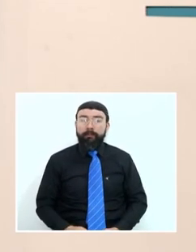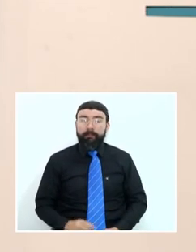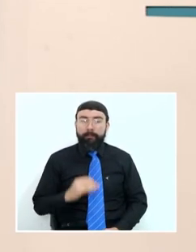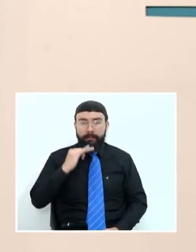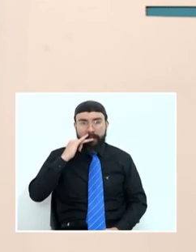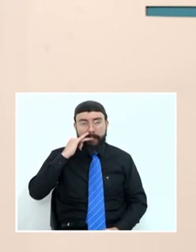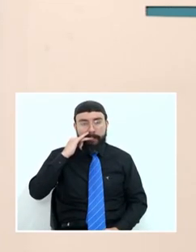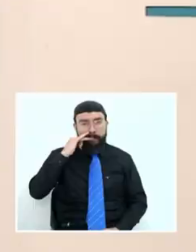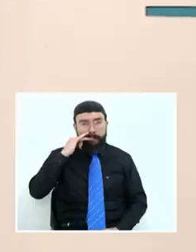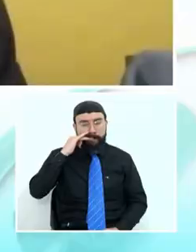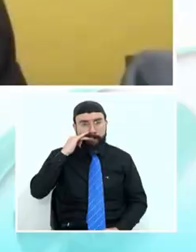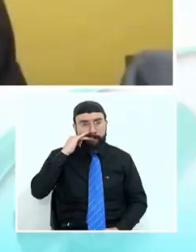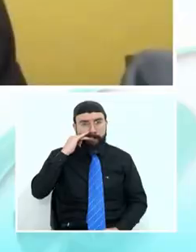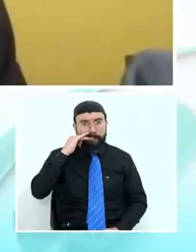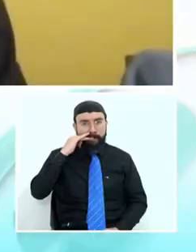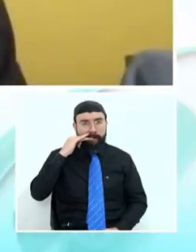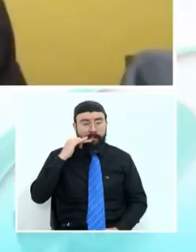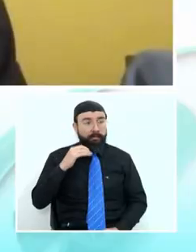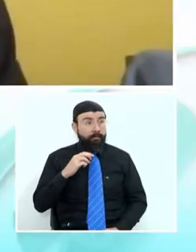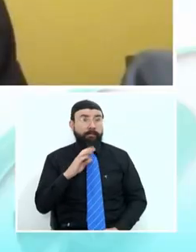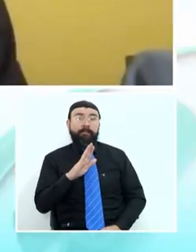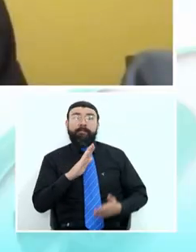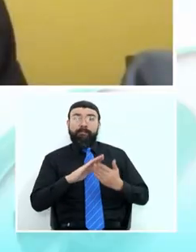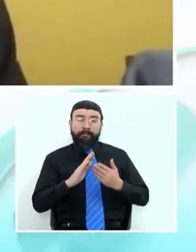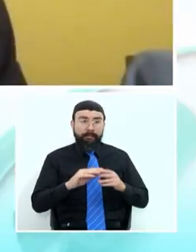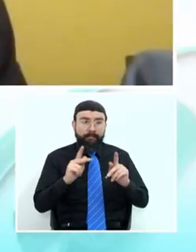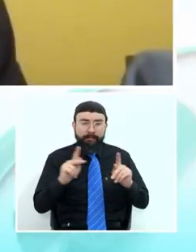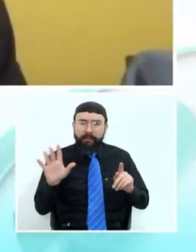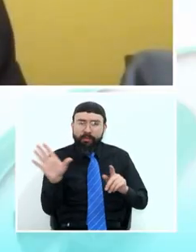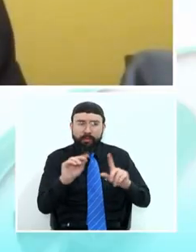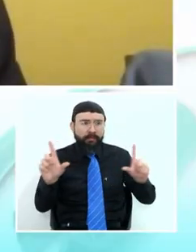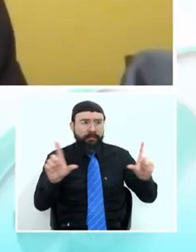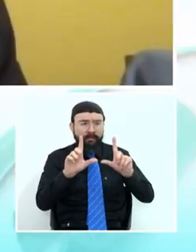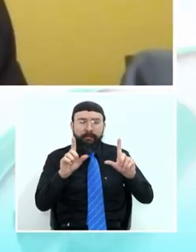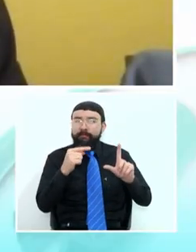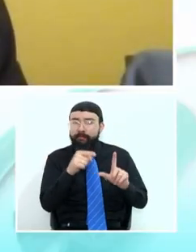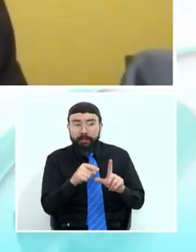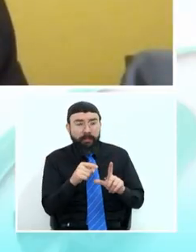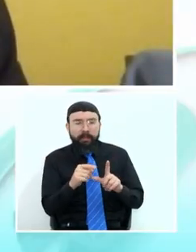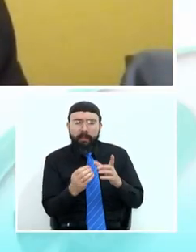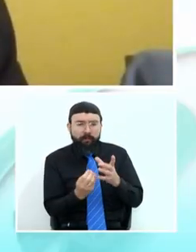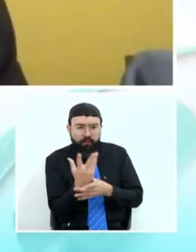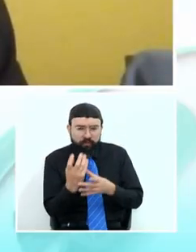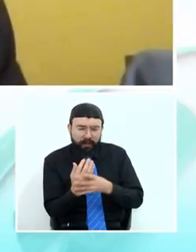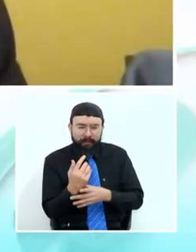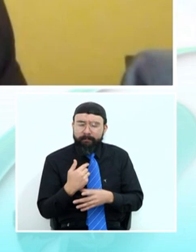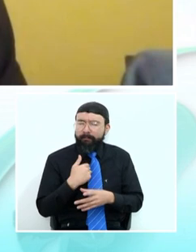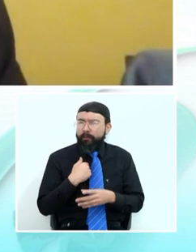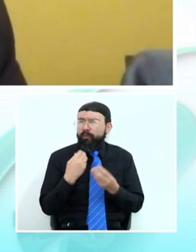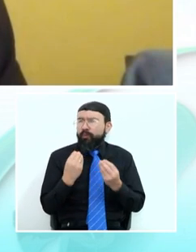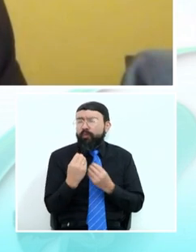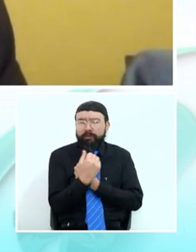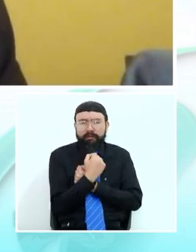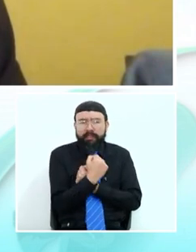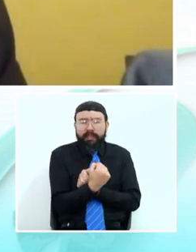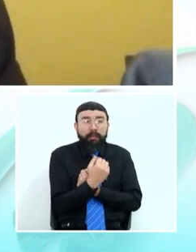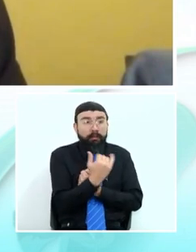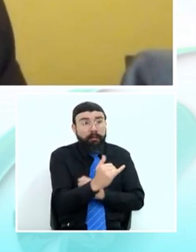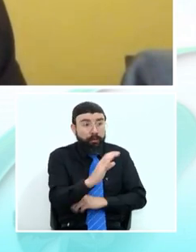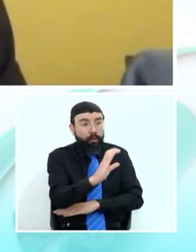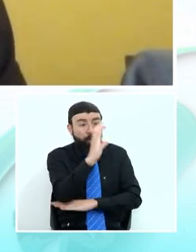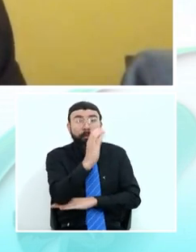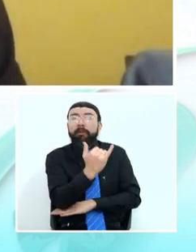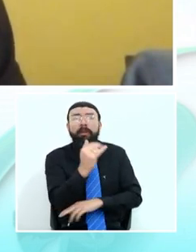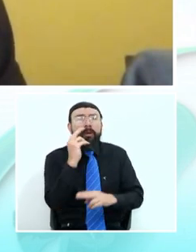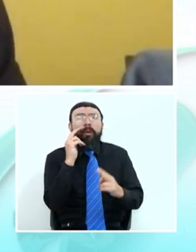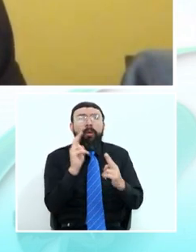No me va a perdonar la teleaudiencia, no nos va a perdonar una planta que yo le he cogido mucho cariño, que en Colombia se conoce